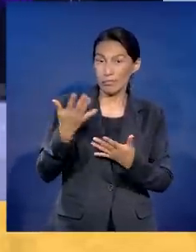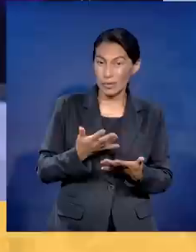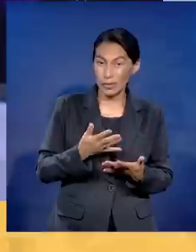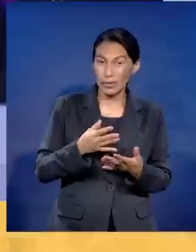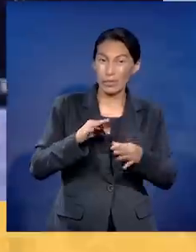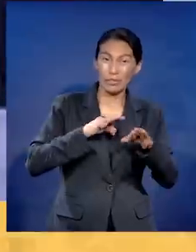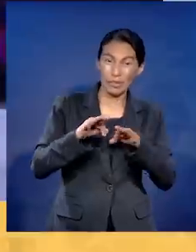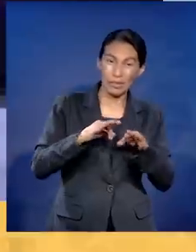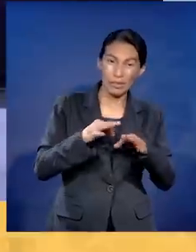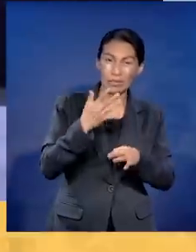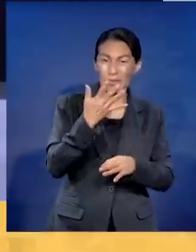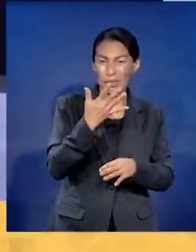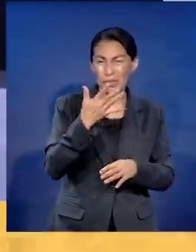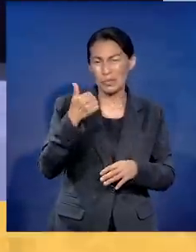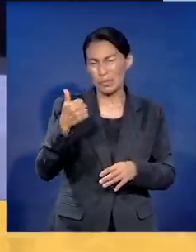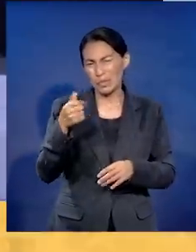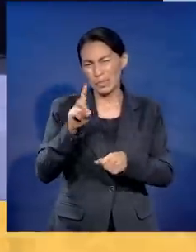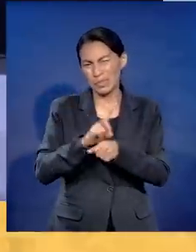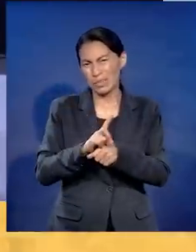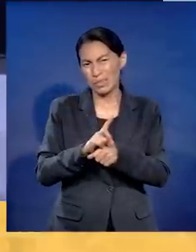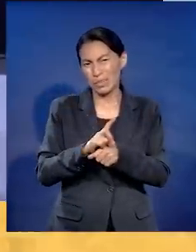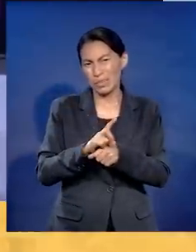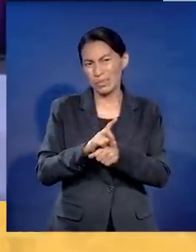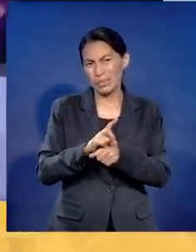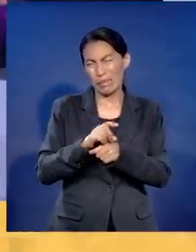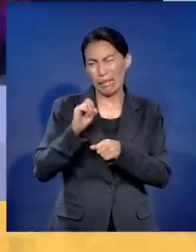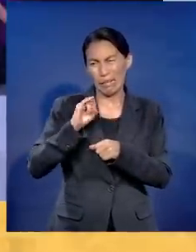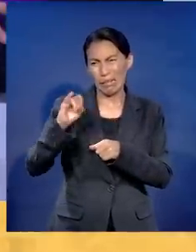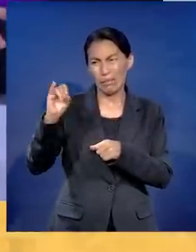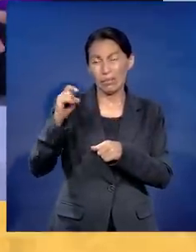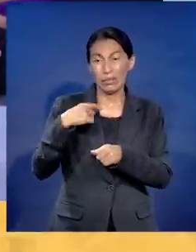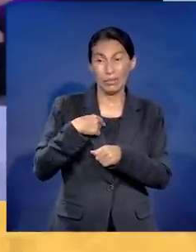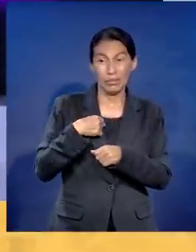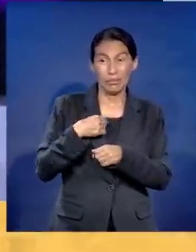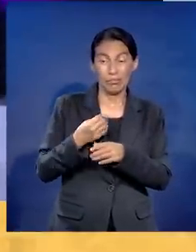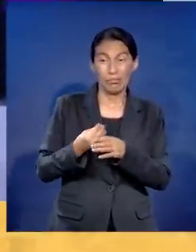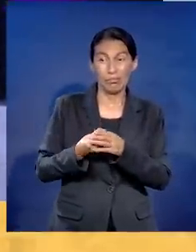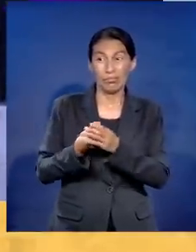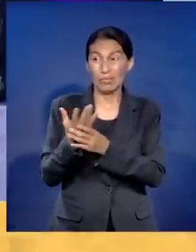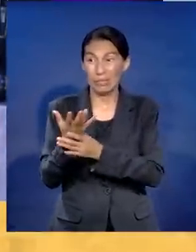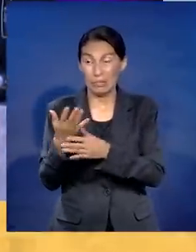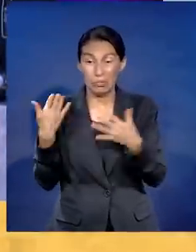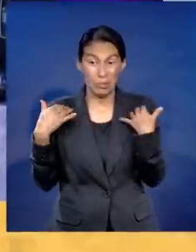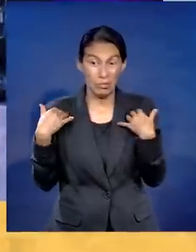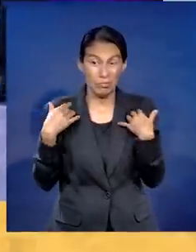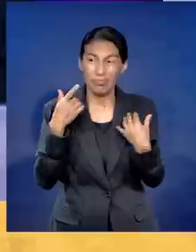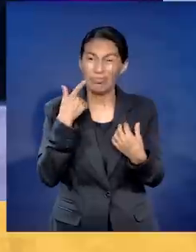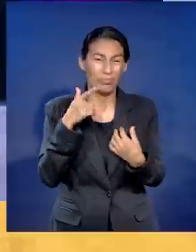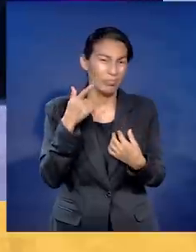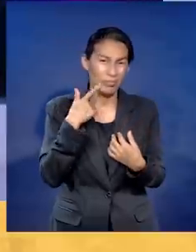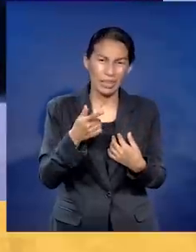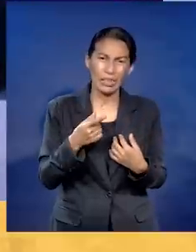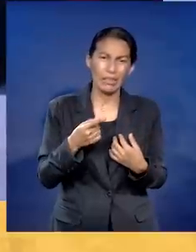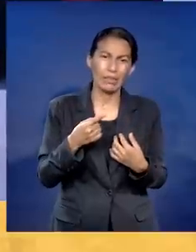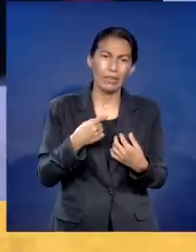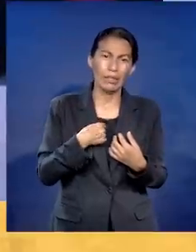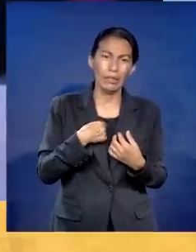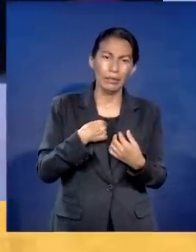Hay veces que he llegado de trabajar de 5 o 6 días fuera y lo último que quiero es